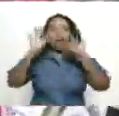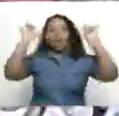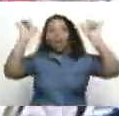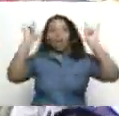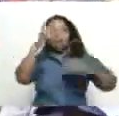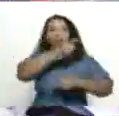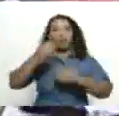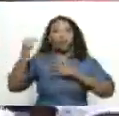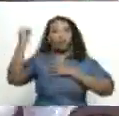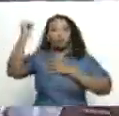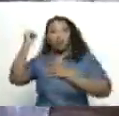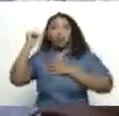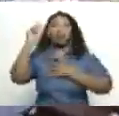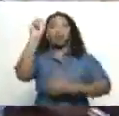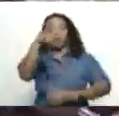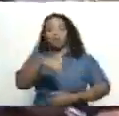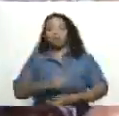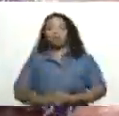bailó también.